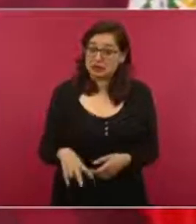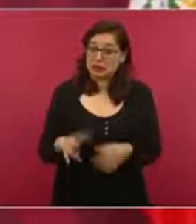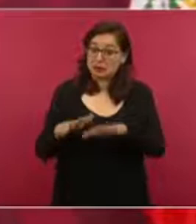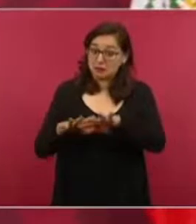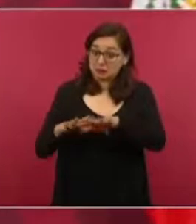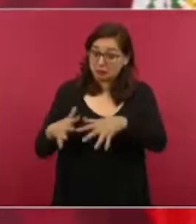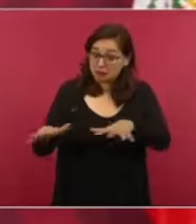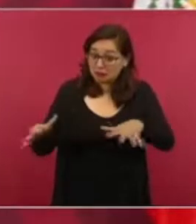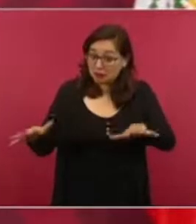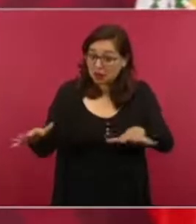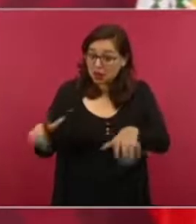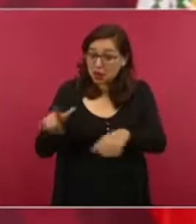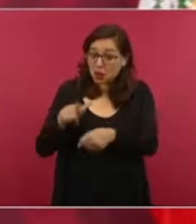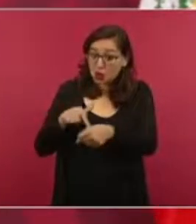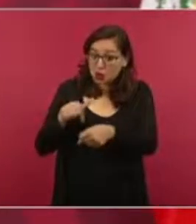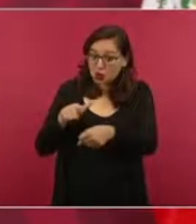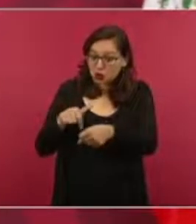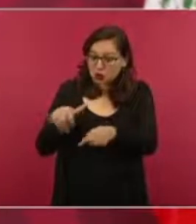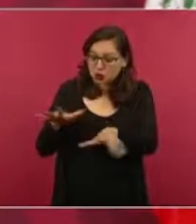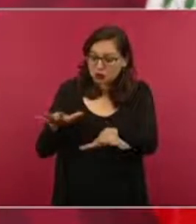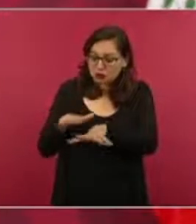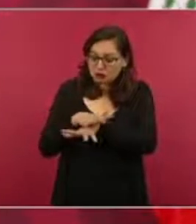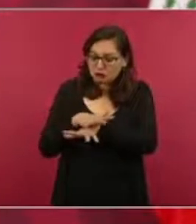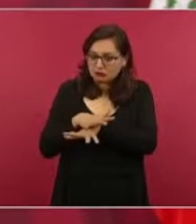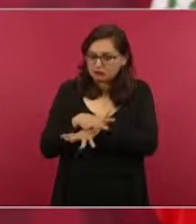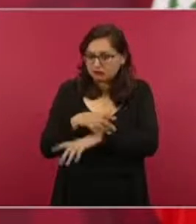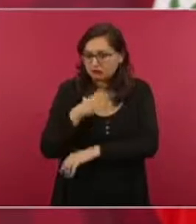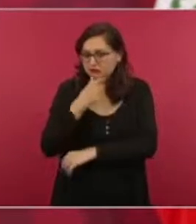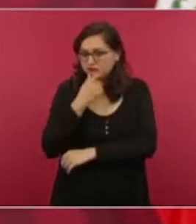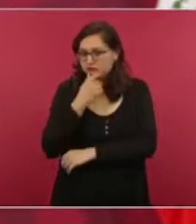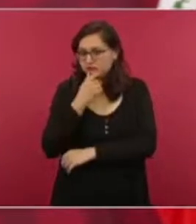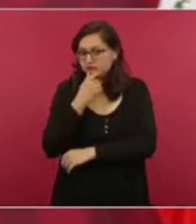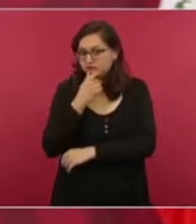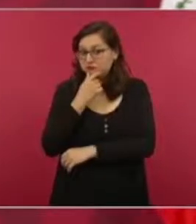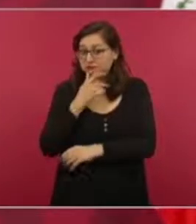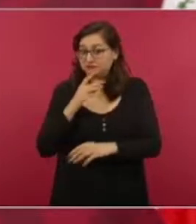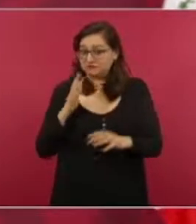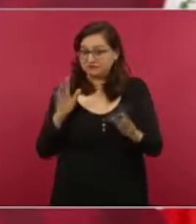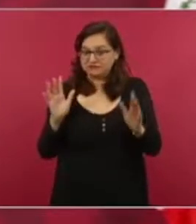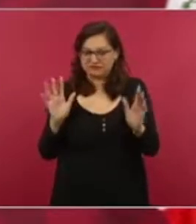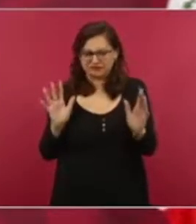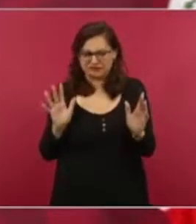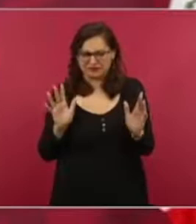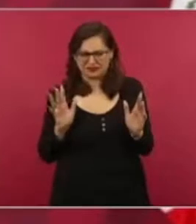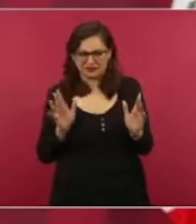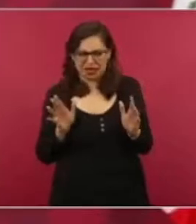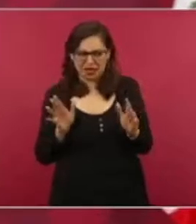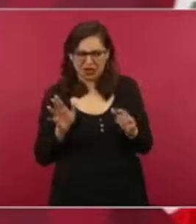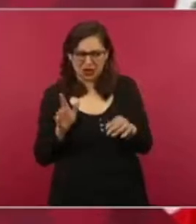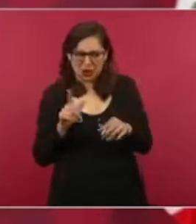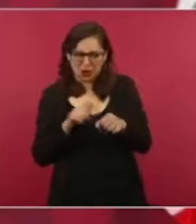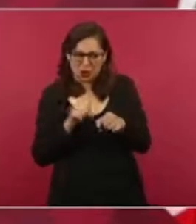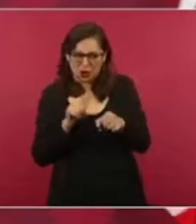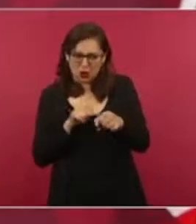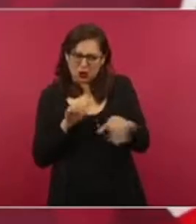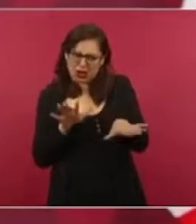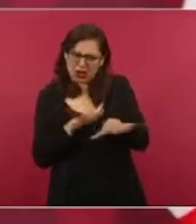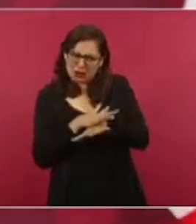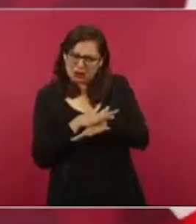ver, científicamente, ¿cuál es el fundamento? Nada,